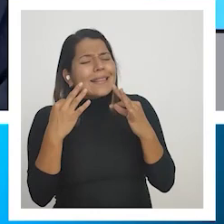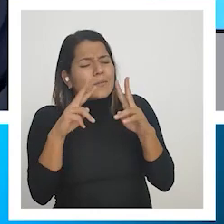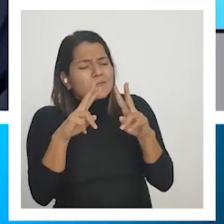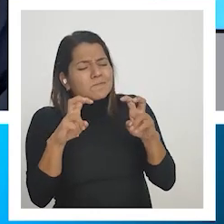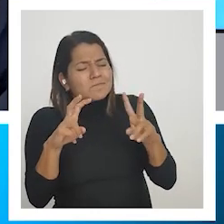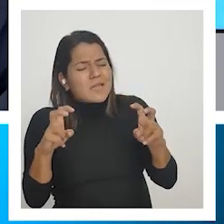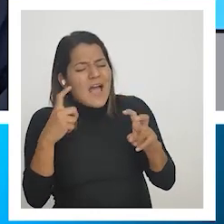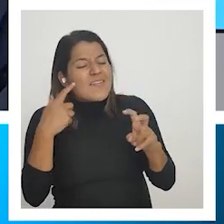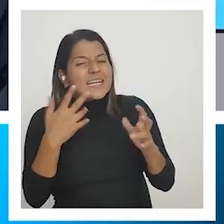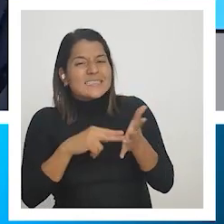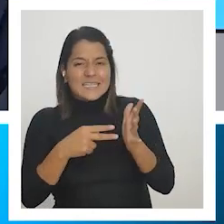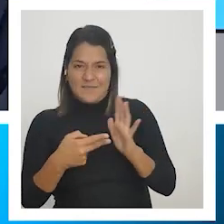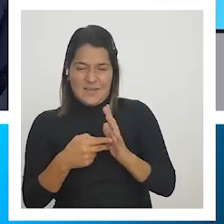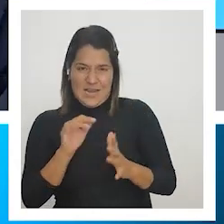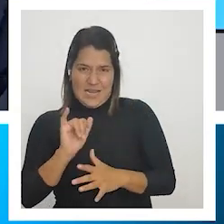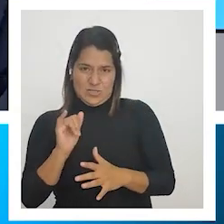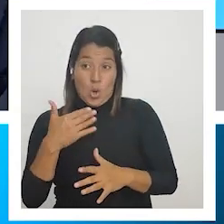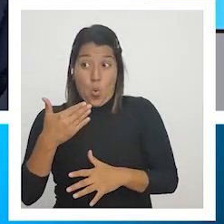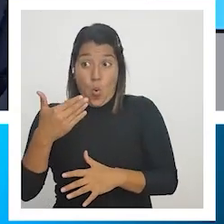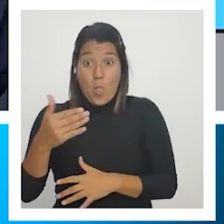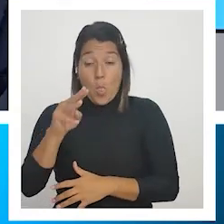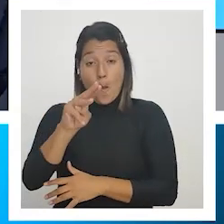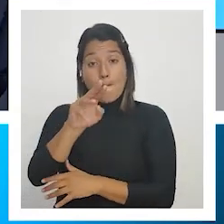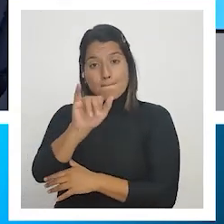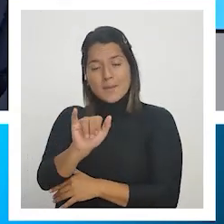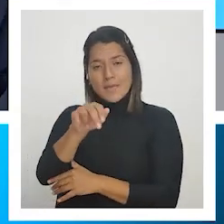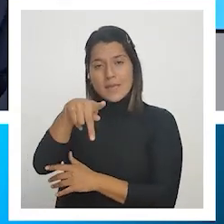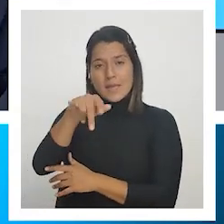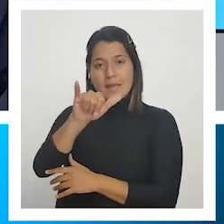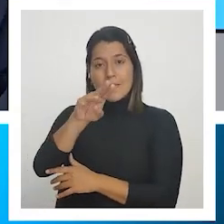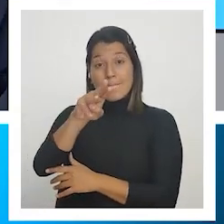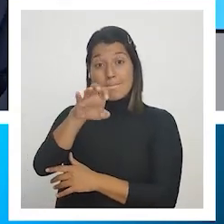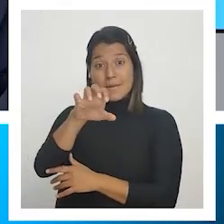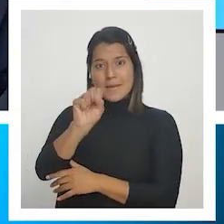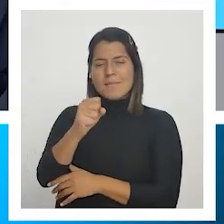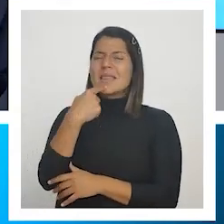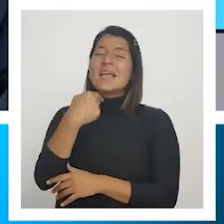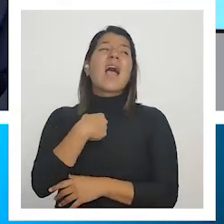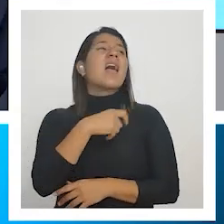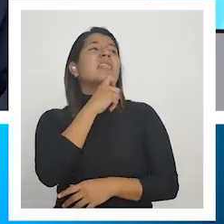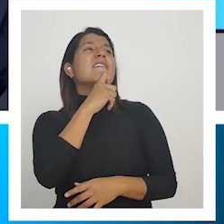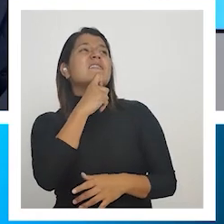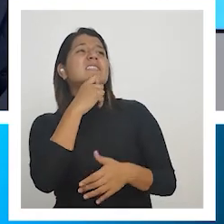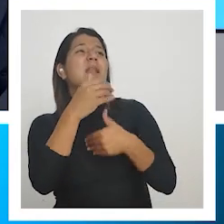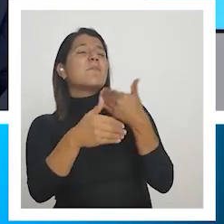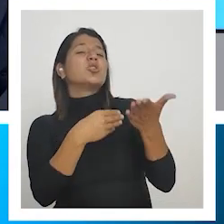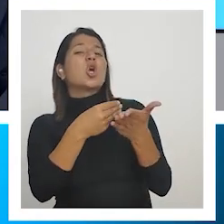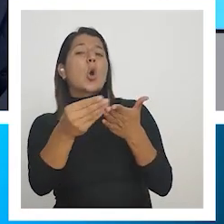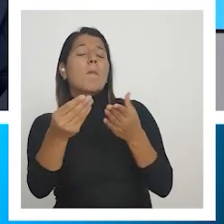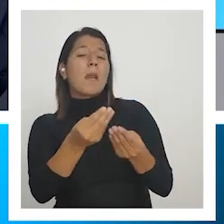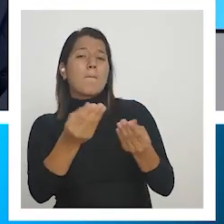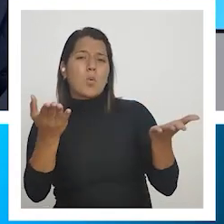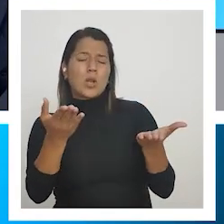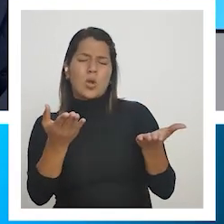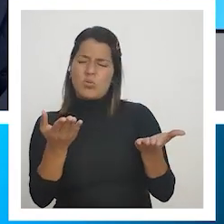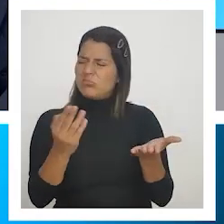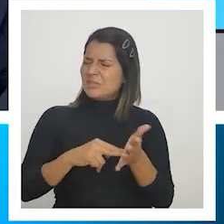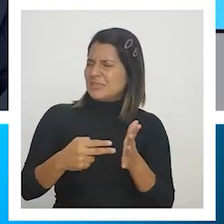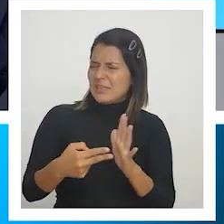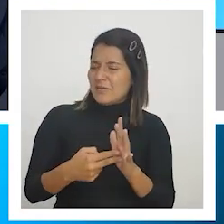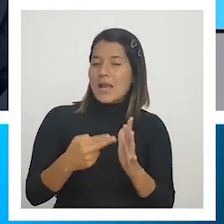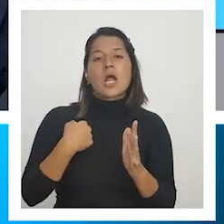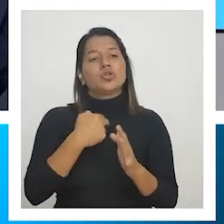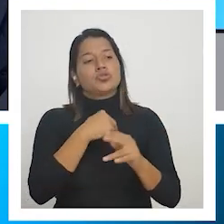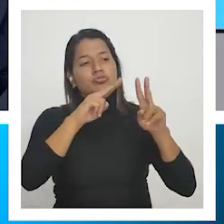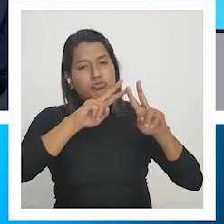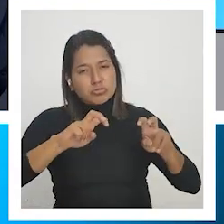las MIPYMES cuando dicen es difícil el trámite en el mercado de las compras públicas? Y nos encontramos que una de las características es